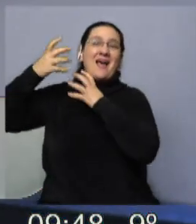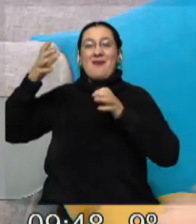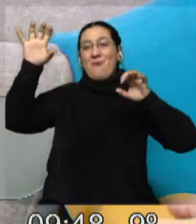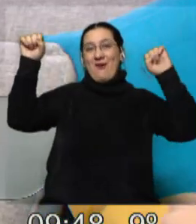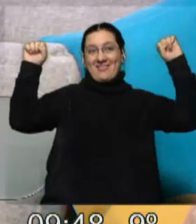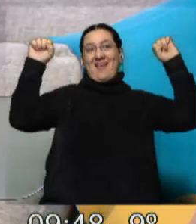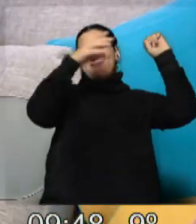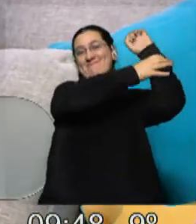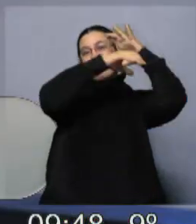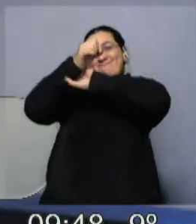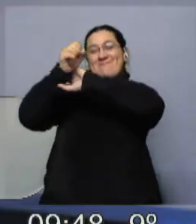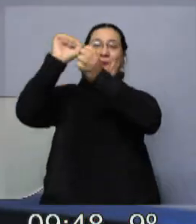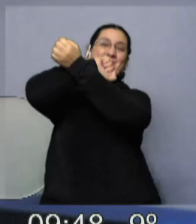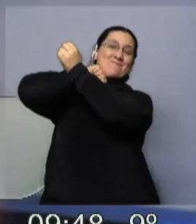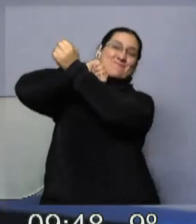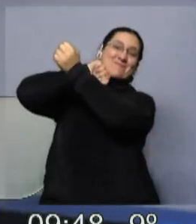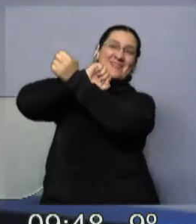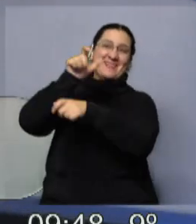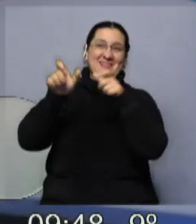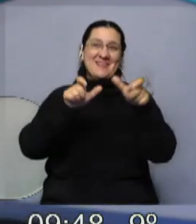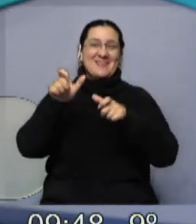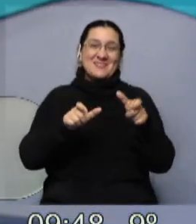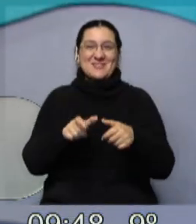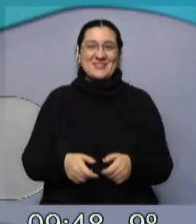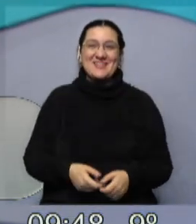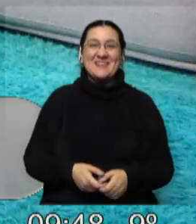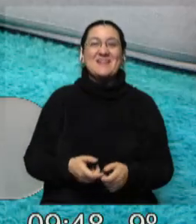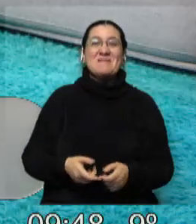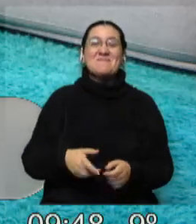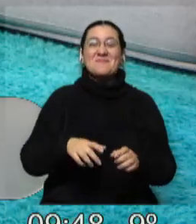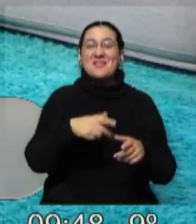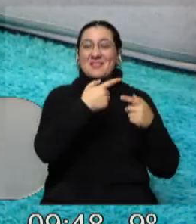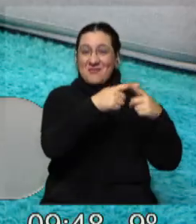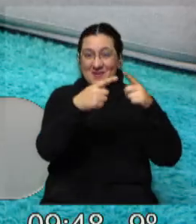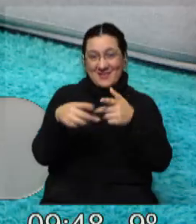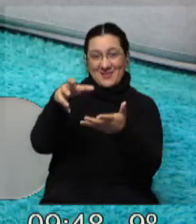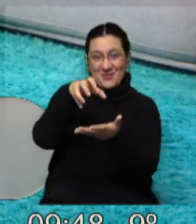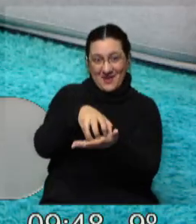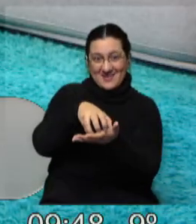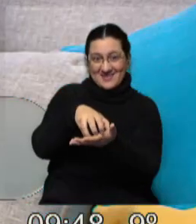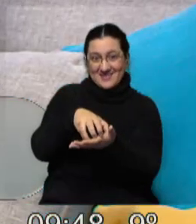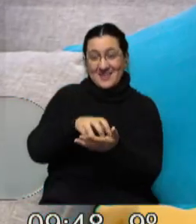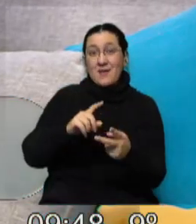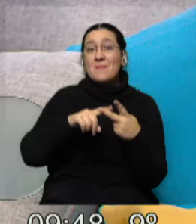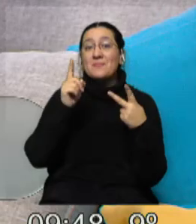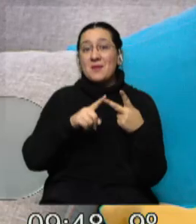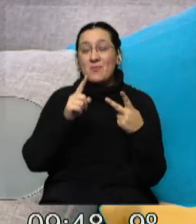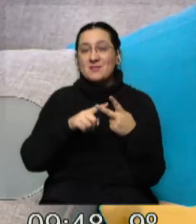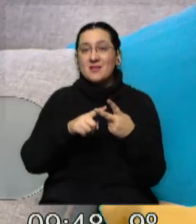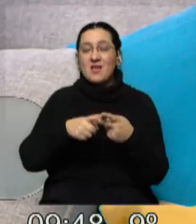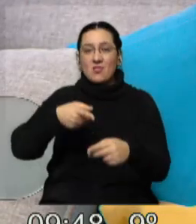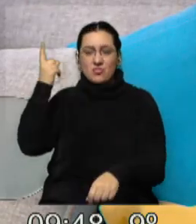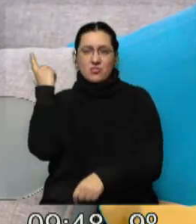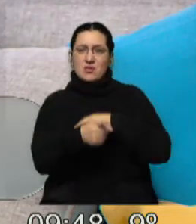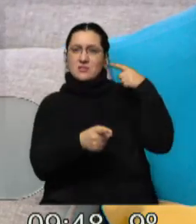Atar. Atamos a las personas. A la cama. A distintos lugares, ahora vemos. Después tenemos la disciplina. ¿Qué